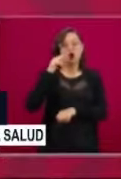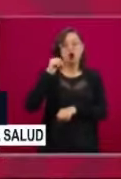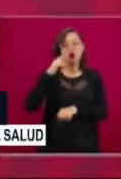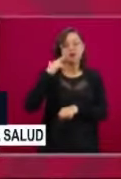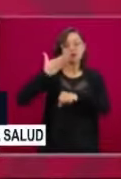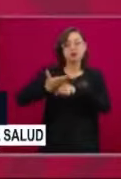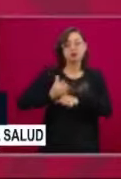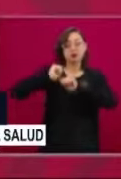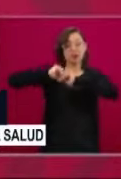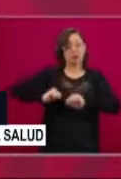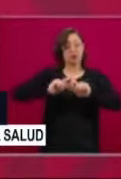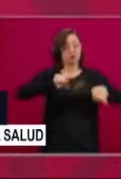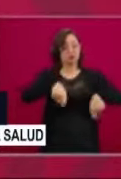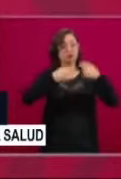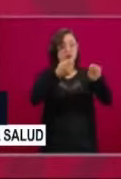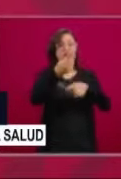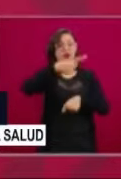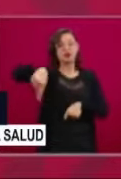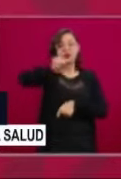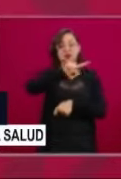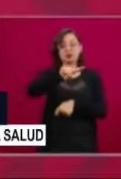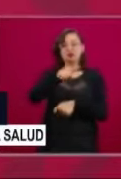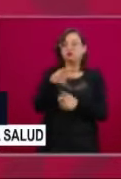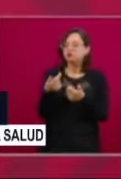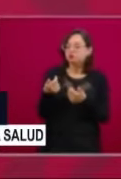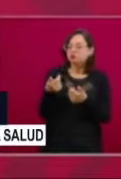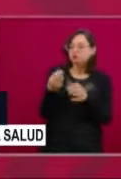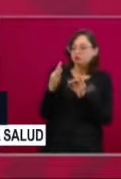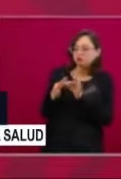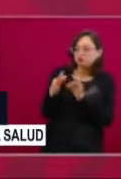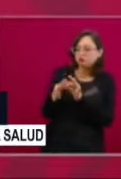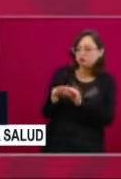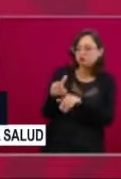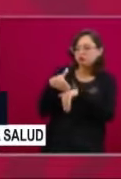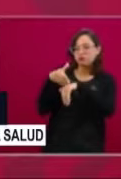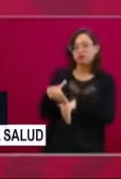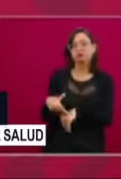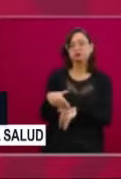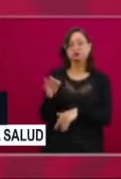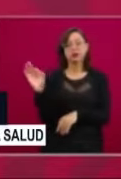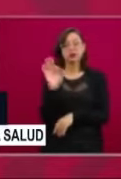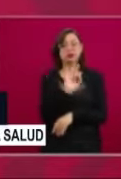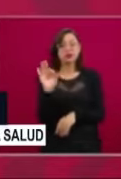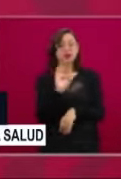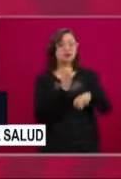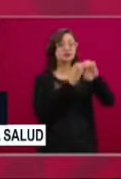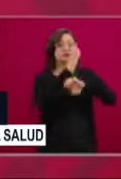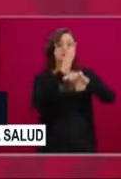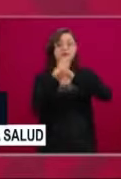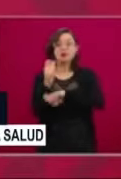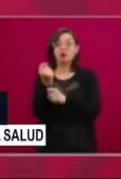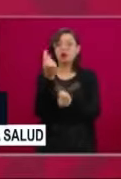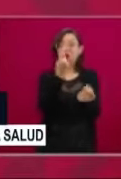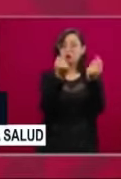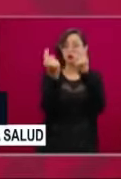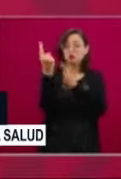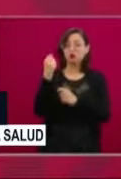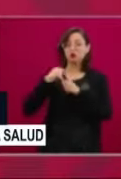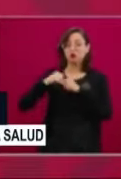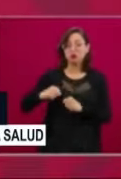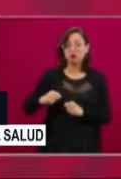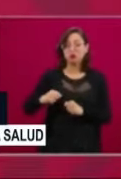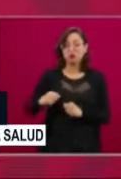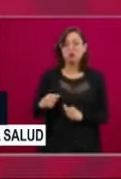10 de mayo no sería finalmente y con esto le pido le agradezco la entrevista no sería descabellado